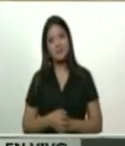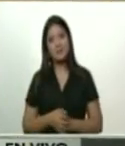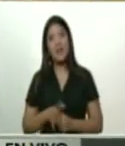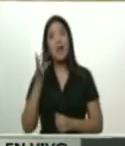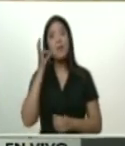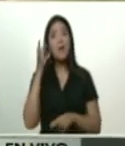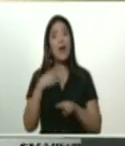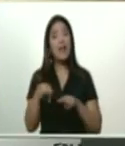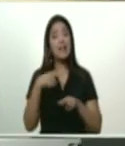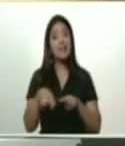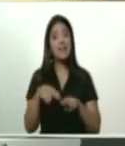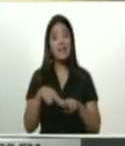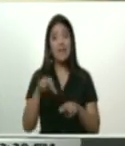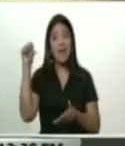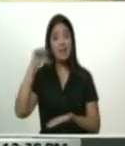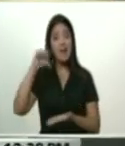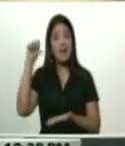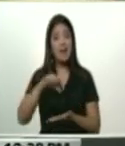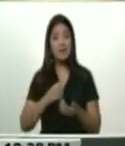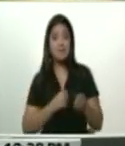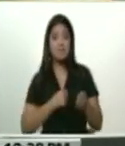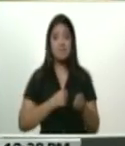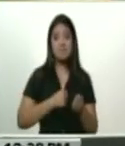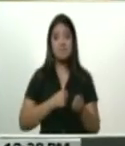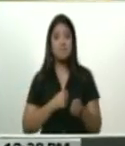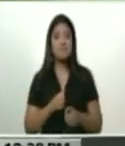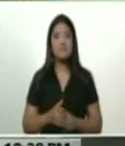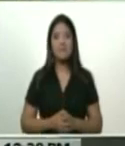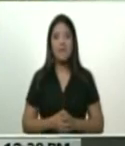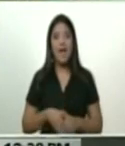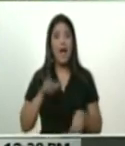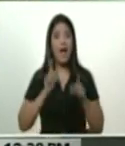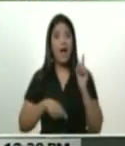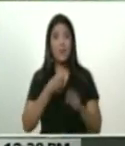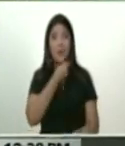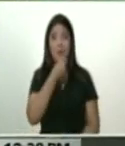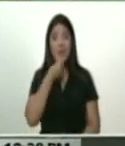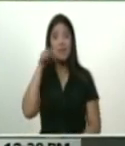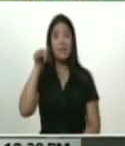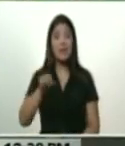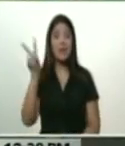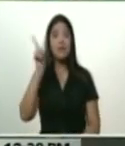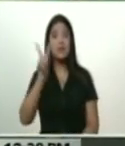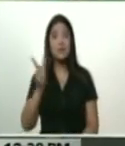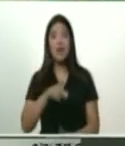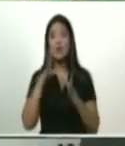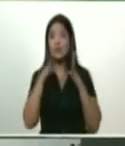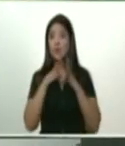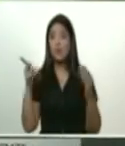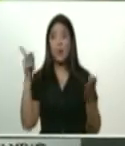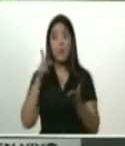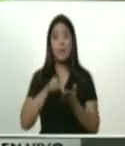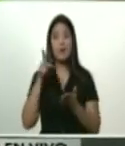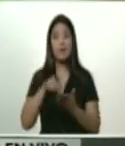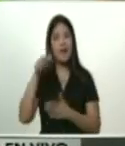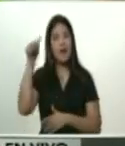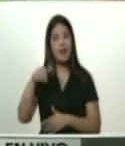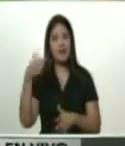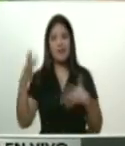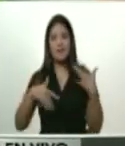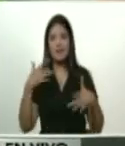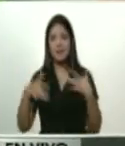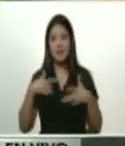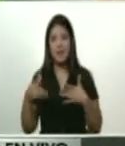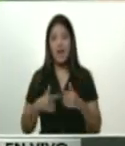niña sexy de la salsa, que también está aquí, algunos de los artistas nacionales que van a participar en esta actividad.